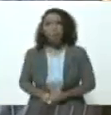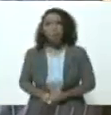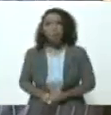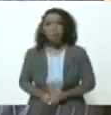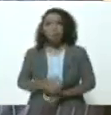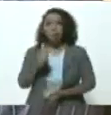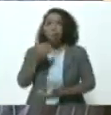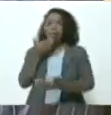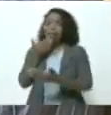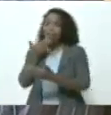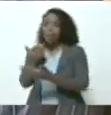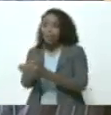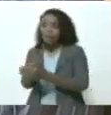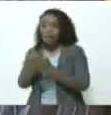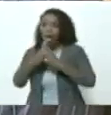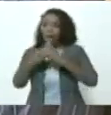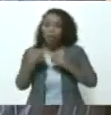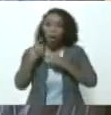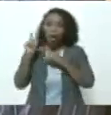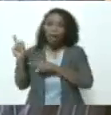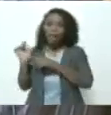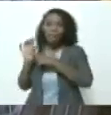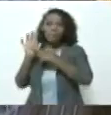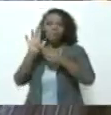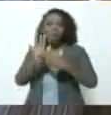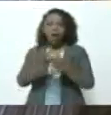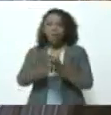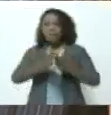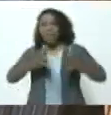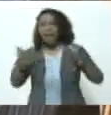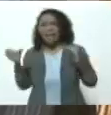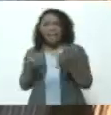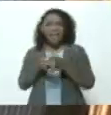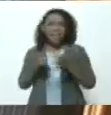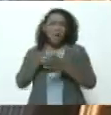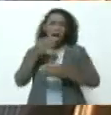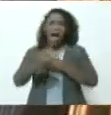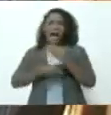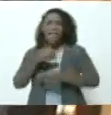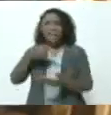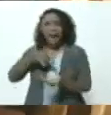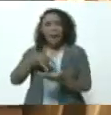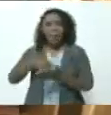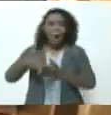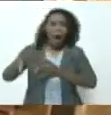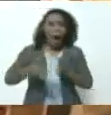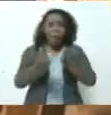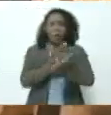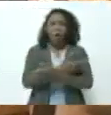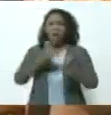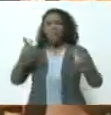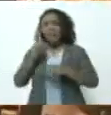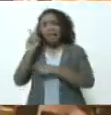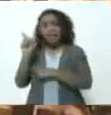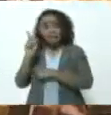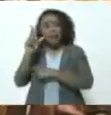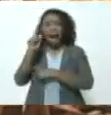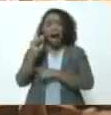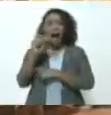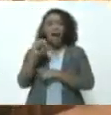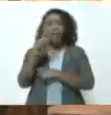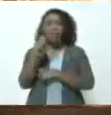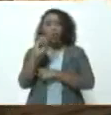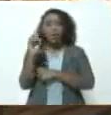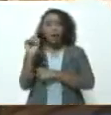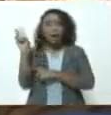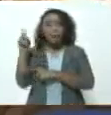Bien, gracias a todos por estar representando un gran equipo que conforma Carabobo Caminos de Libertad. Saludamos también a Anthony Gómez, presidente de